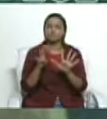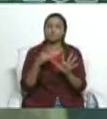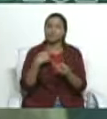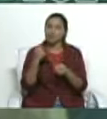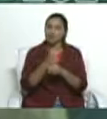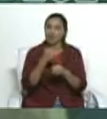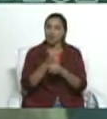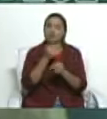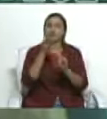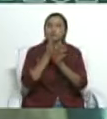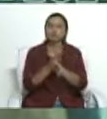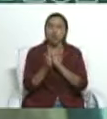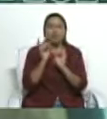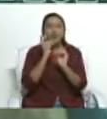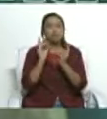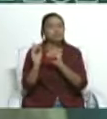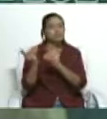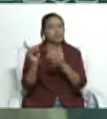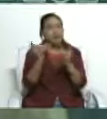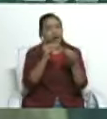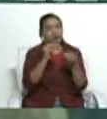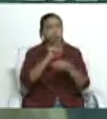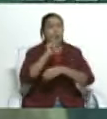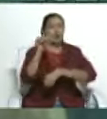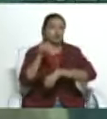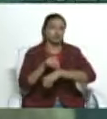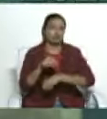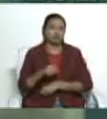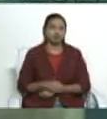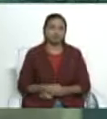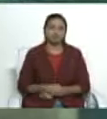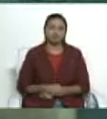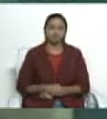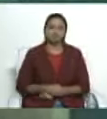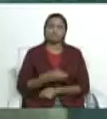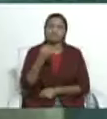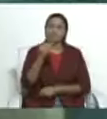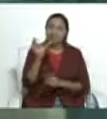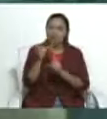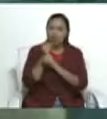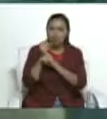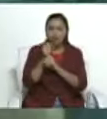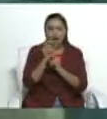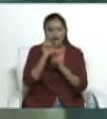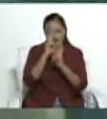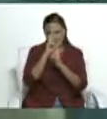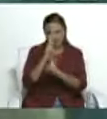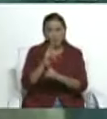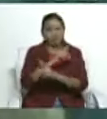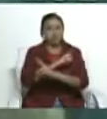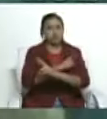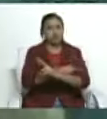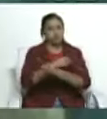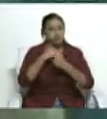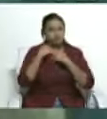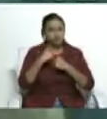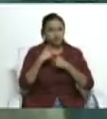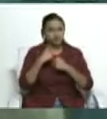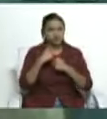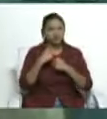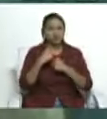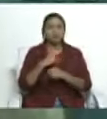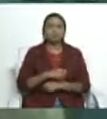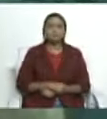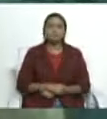marco de los diálogos nacionales para lograr el respeto y el fortalecimiento de nuestras instituciones.